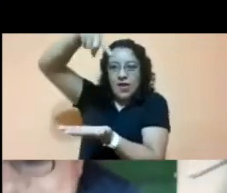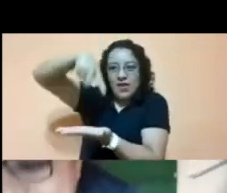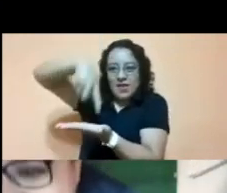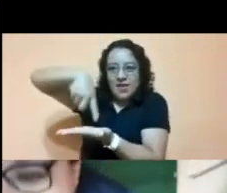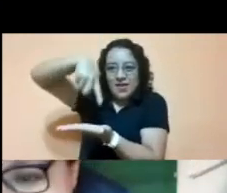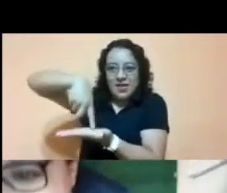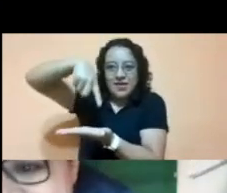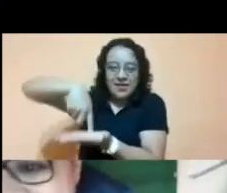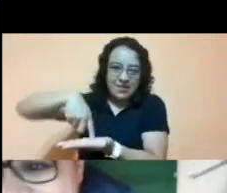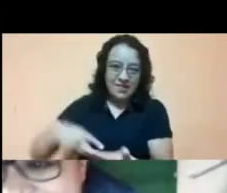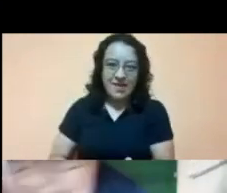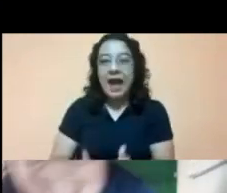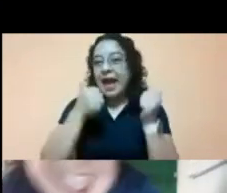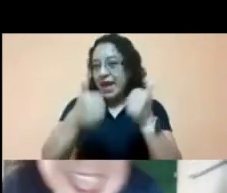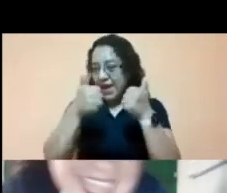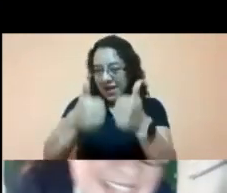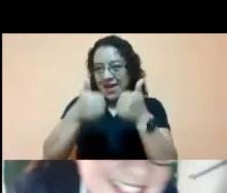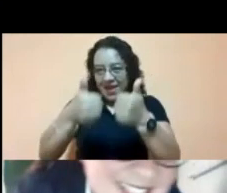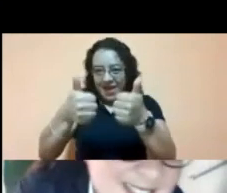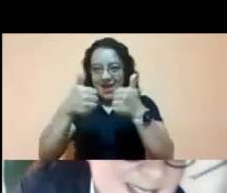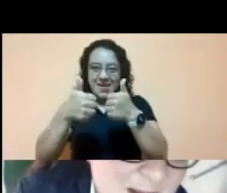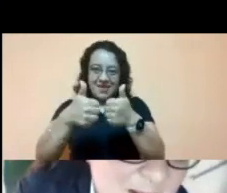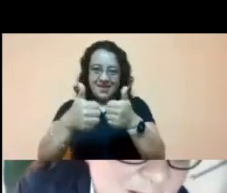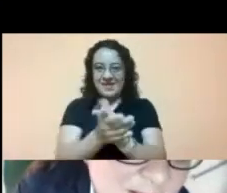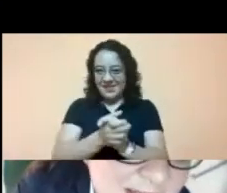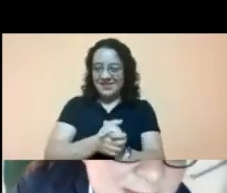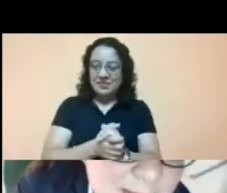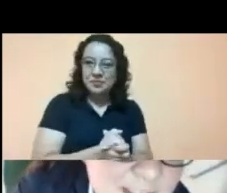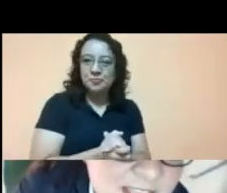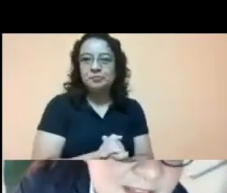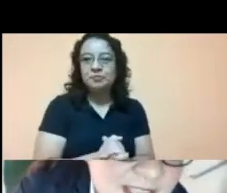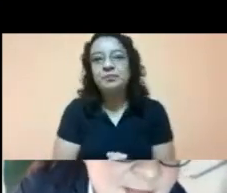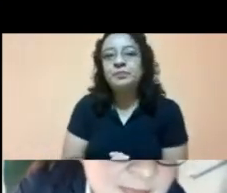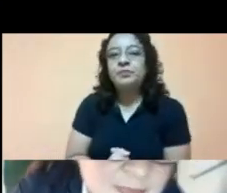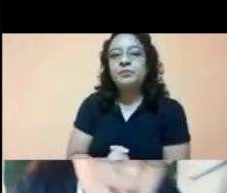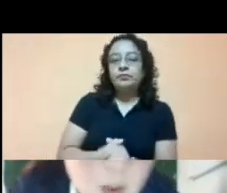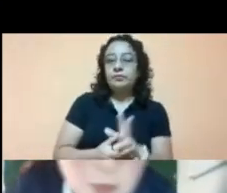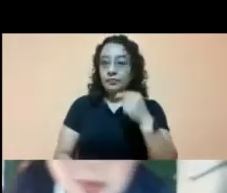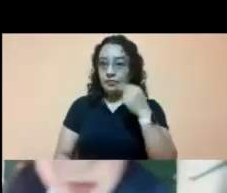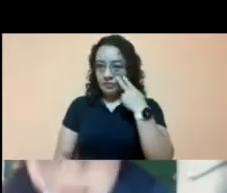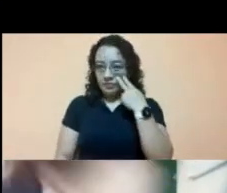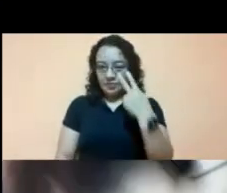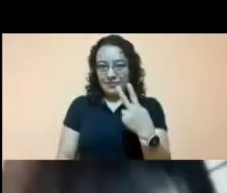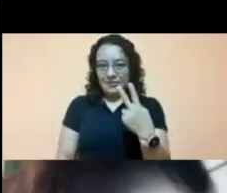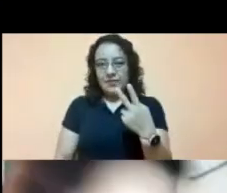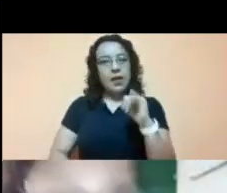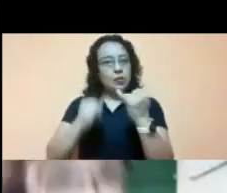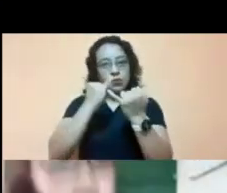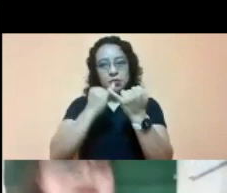Muy bien, eso. Vamos a ver. Un último.